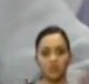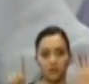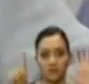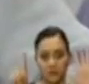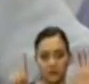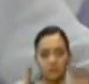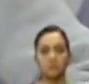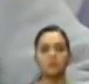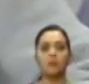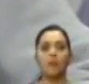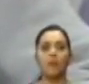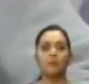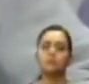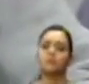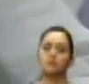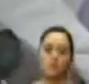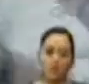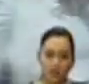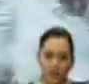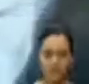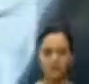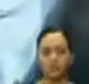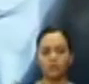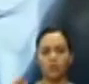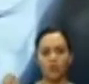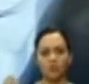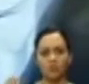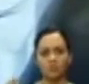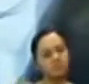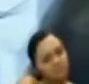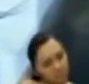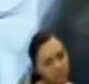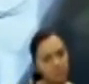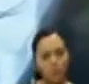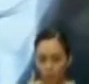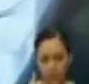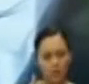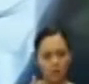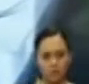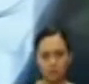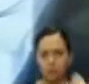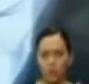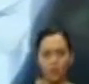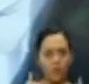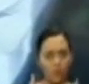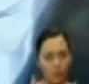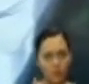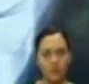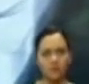En general los maestros muy motivados, los chicos muy, muy bien puestos, muy bonitos, muy, se los veía muy